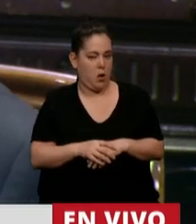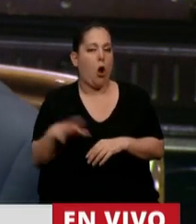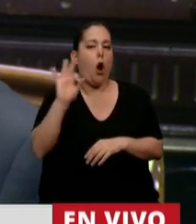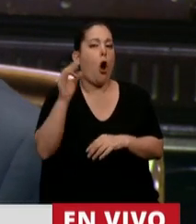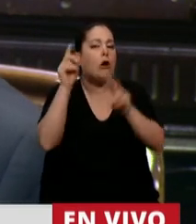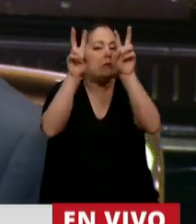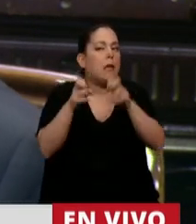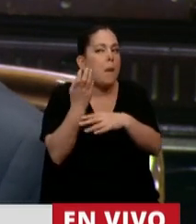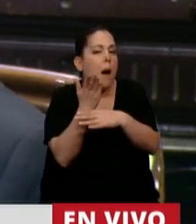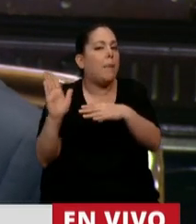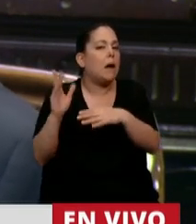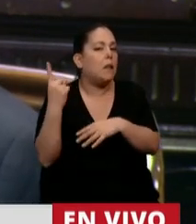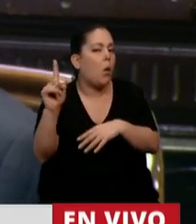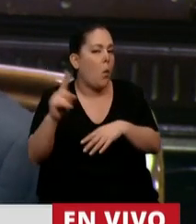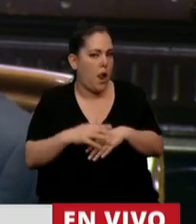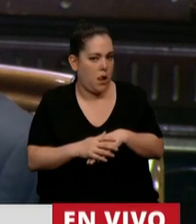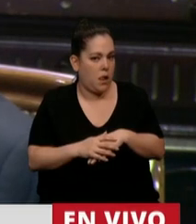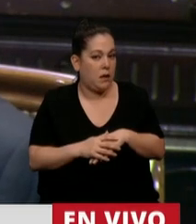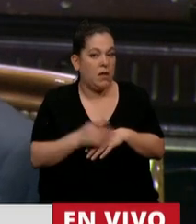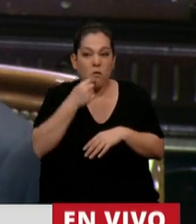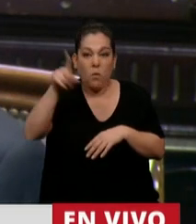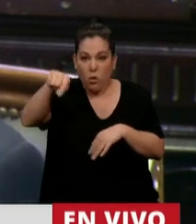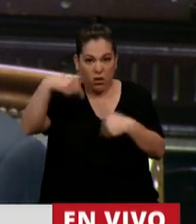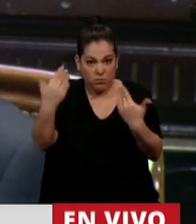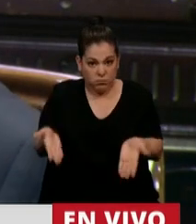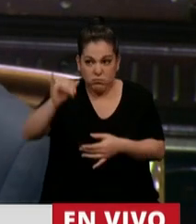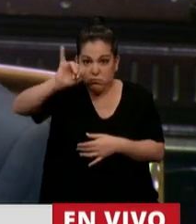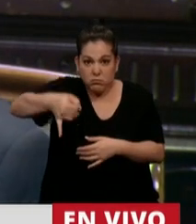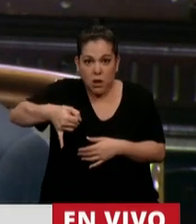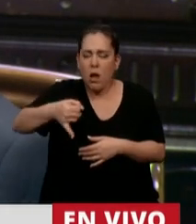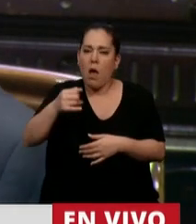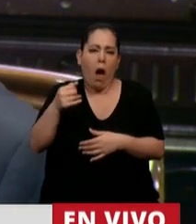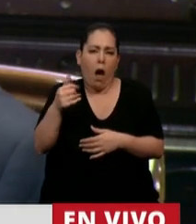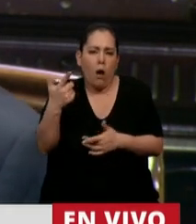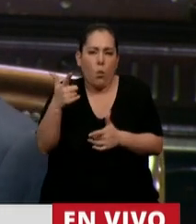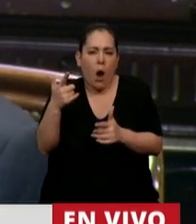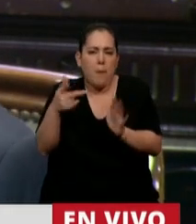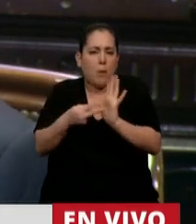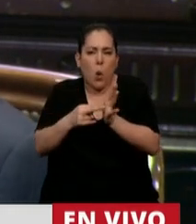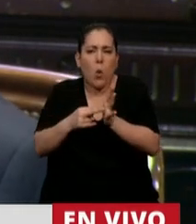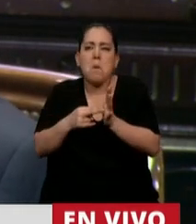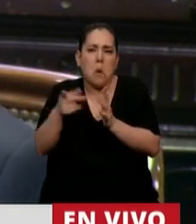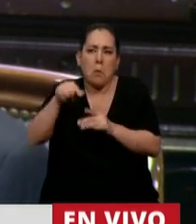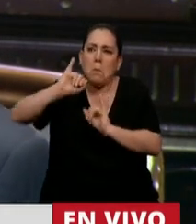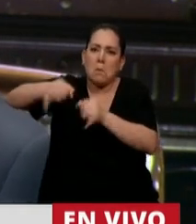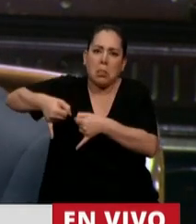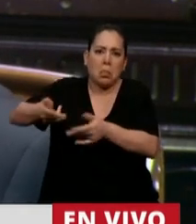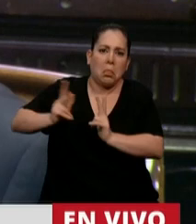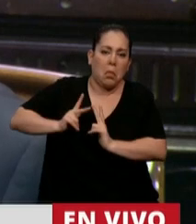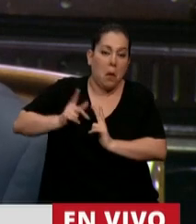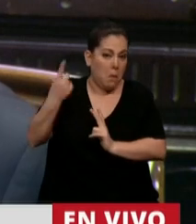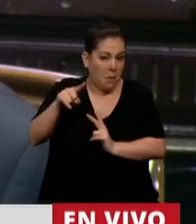excluidos. Y si realmente hay buena fe, no debería haber ningún obstáculo, ningún impedimento para que ustedes accedan a esto, pero no lo han hecho.